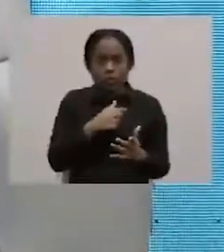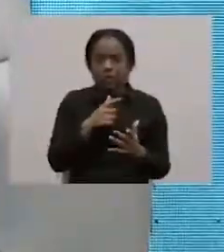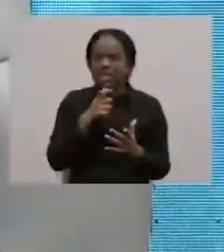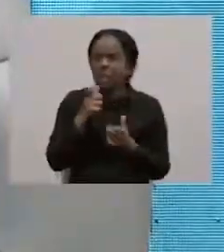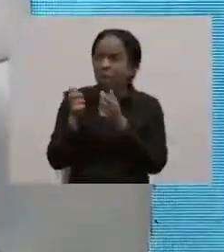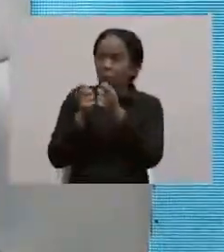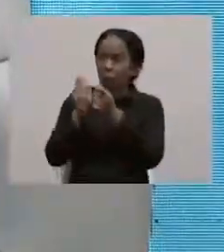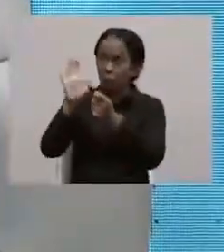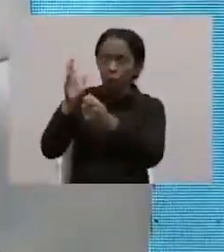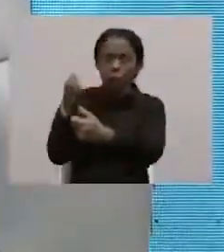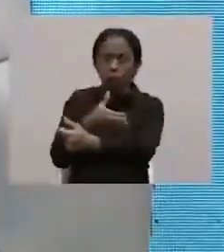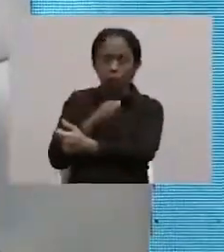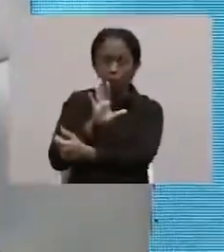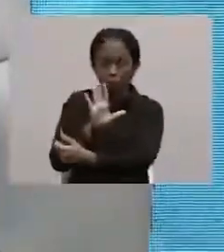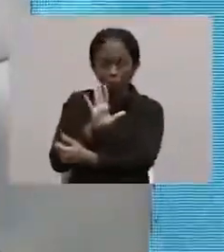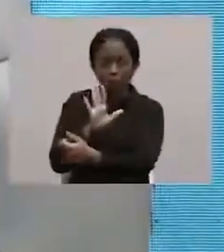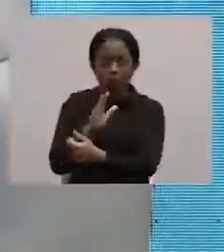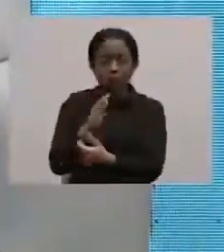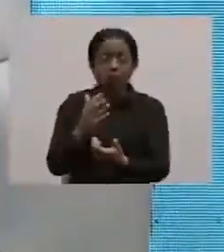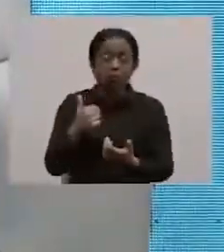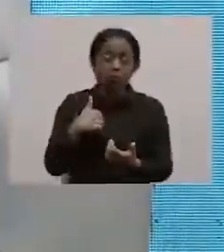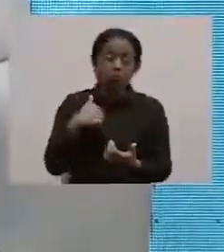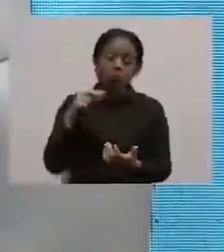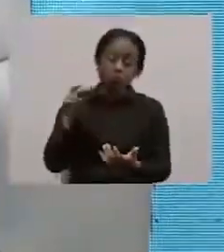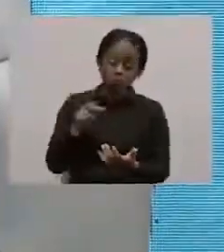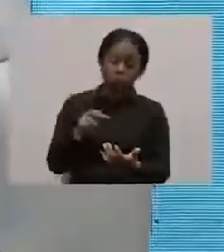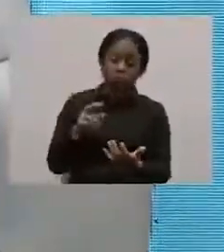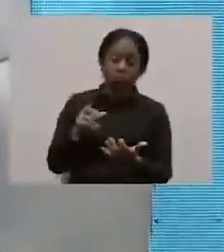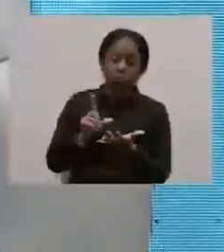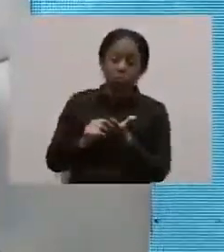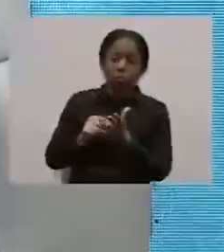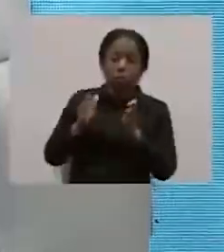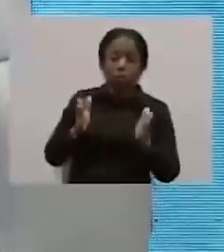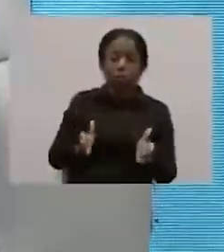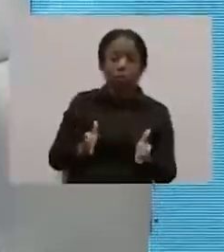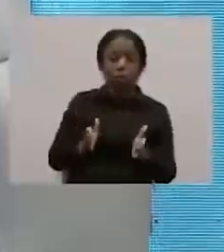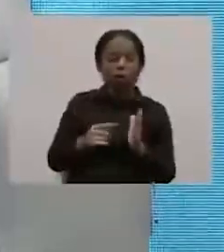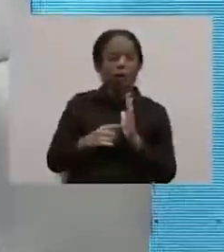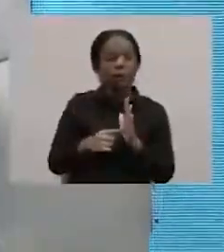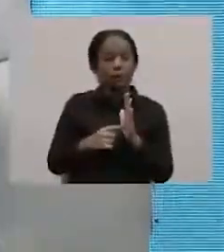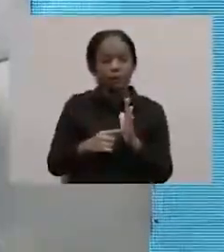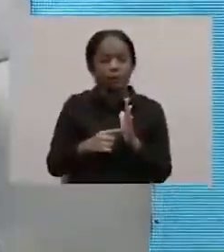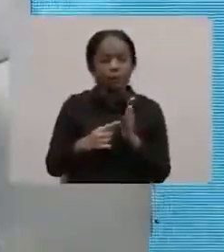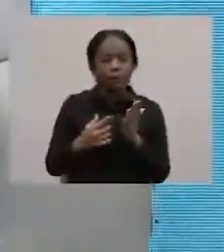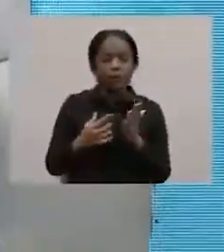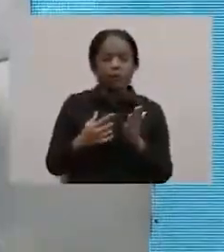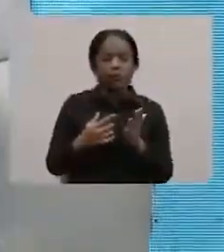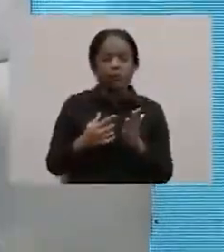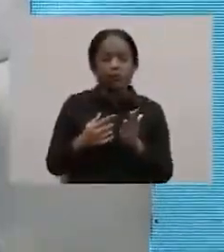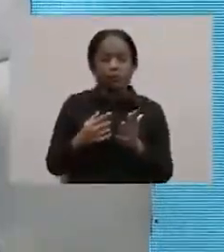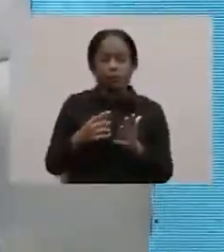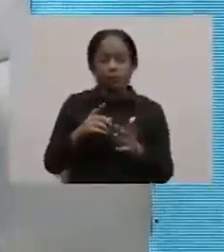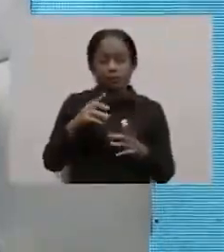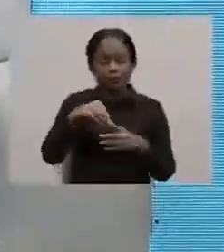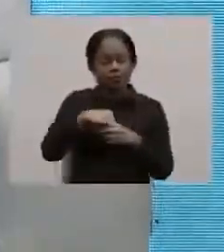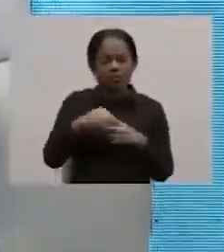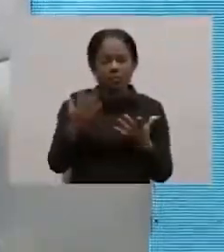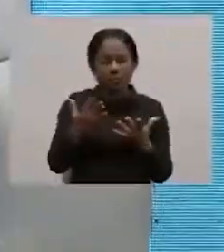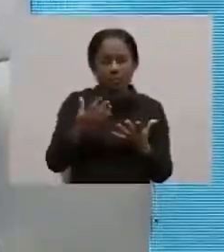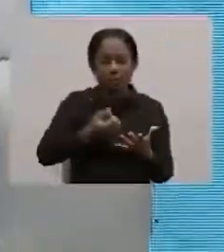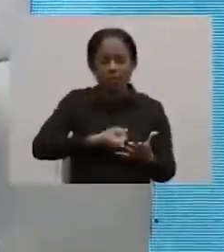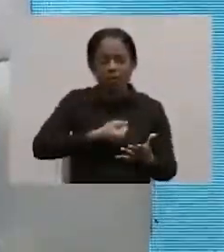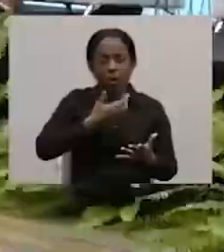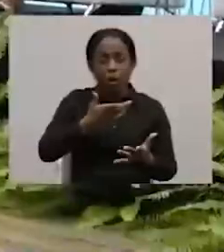control del poder. Desde mi punto de vista, el periodismo de investigación, por ejemplo, constituye una expresión del más